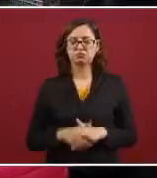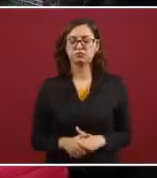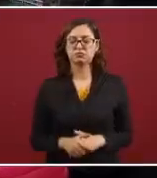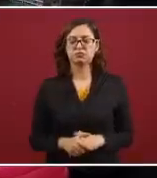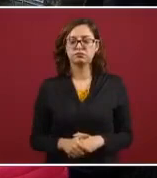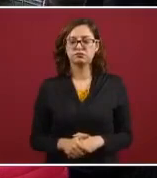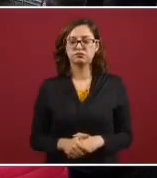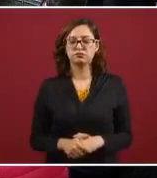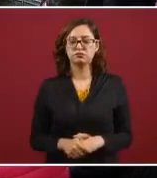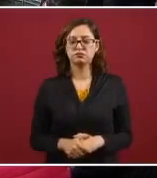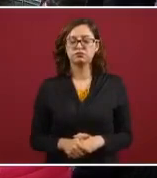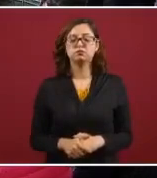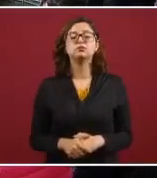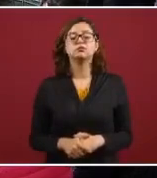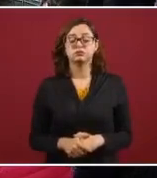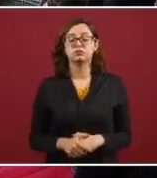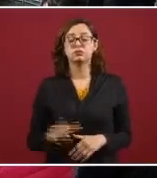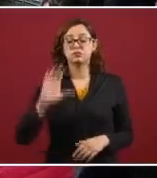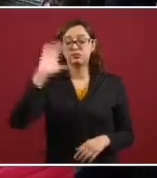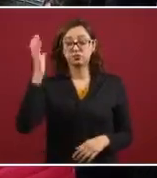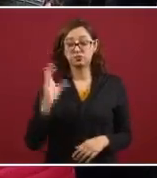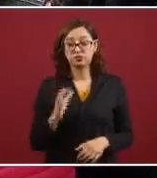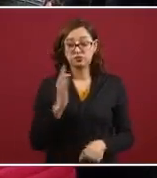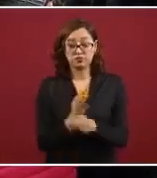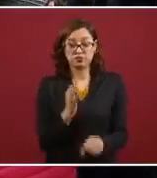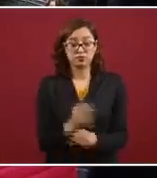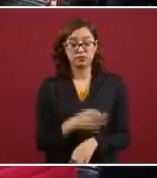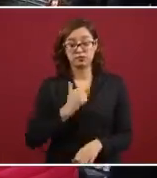A Culiacán, y desde ahora decir,